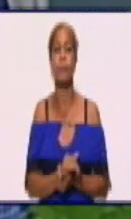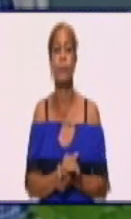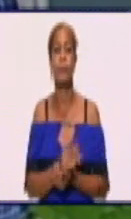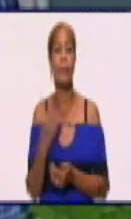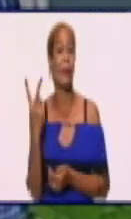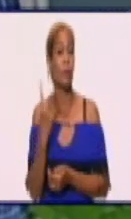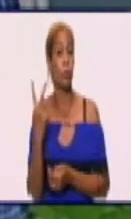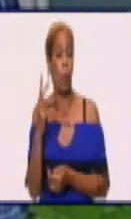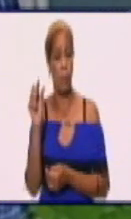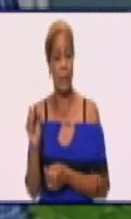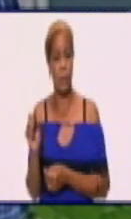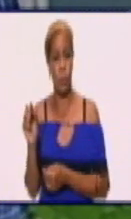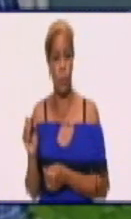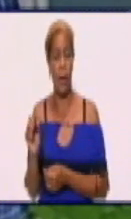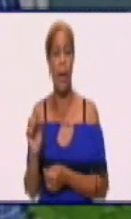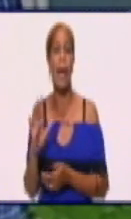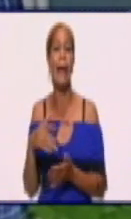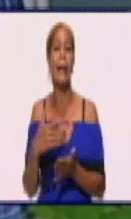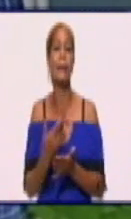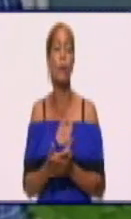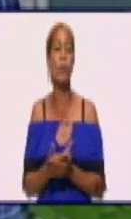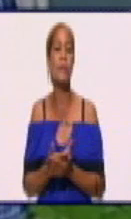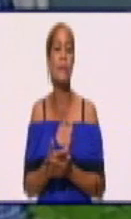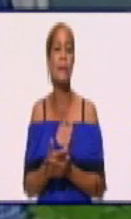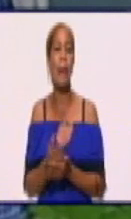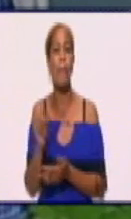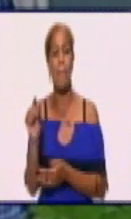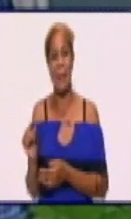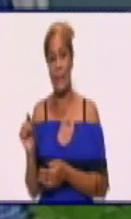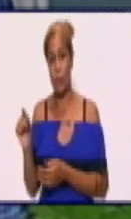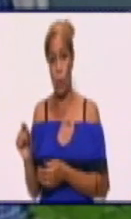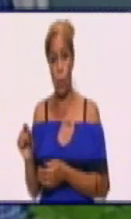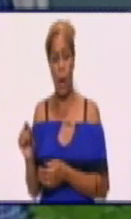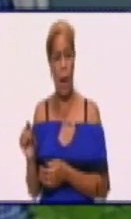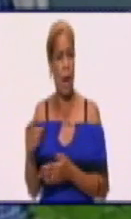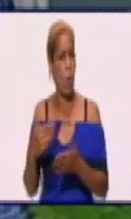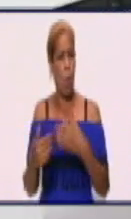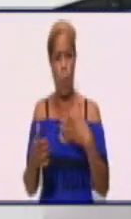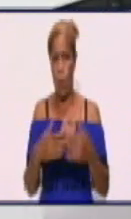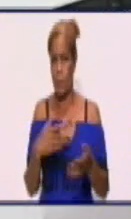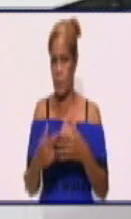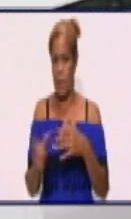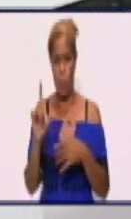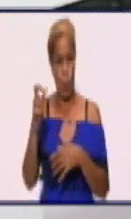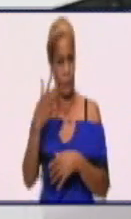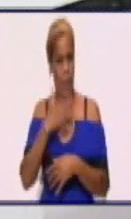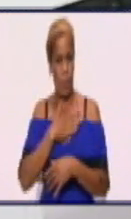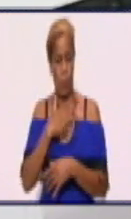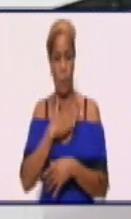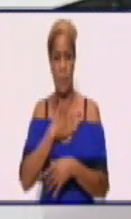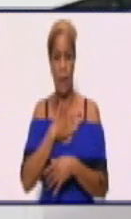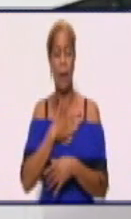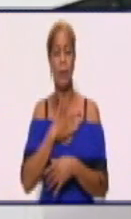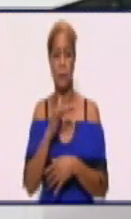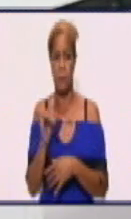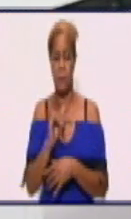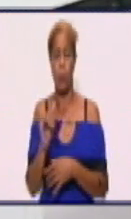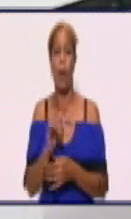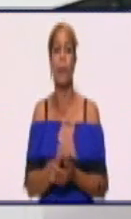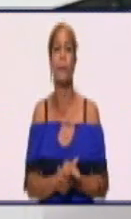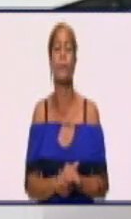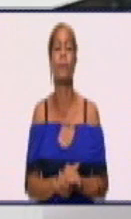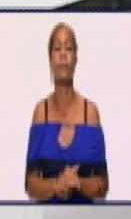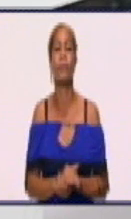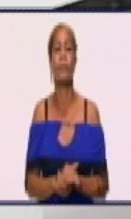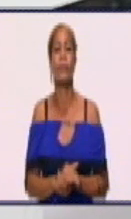en el caso de los trabajadores por cuenta propia el de todo tipo de actividad todo tipo de actividad yo te propongo y no